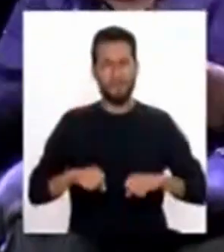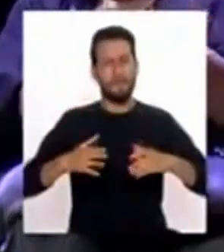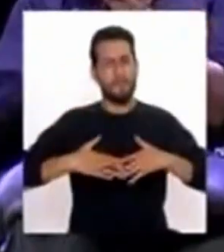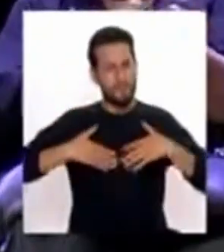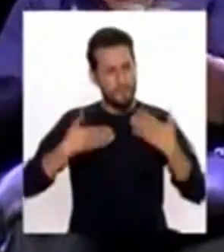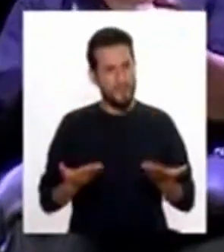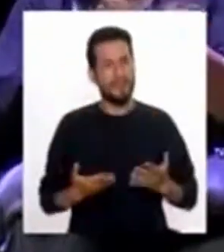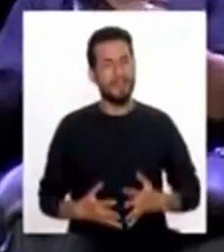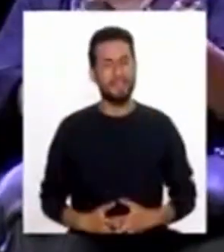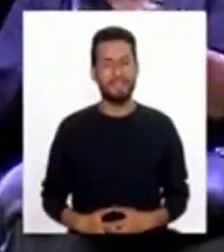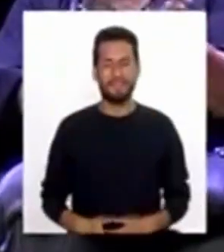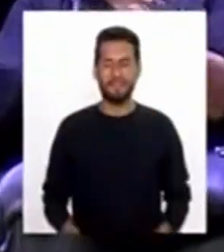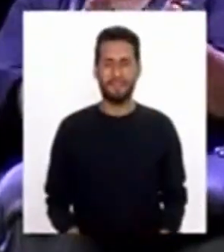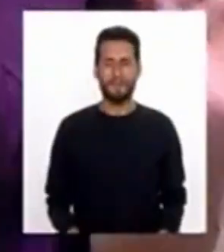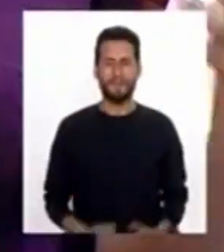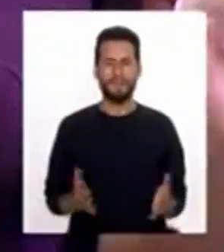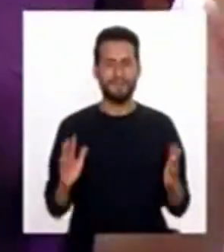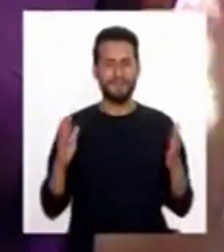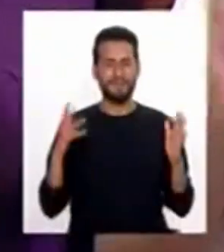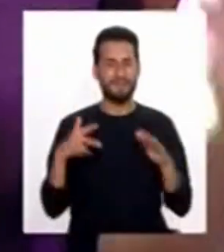puedan